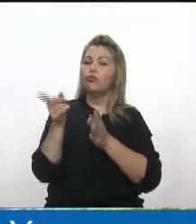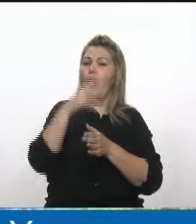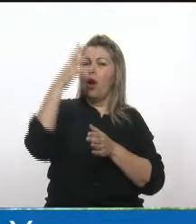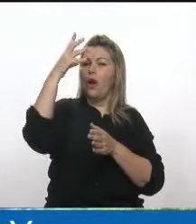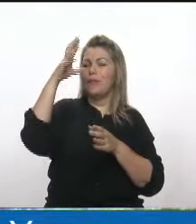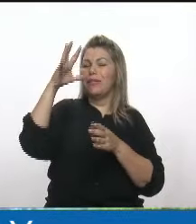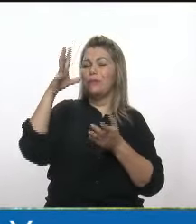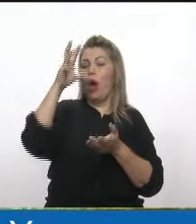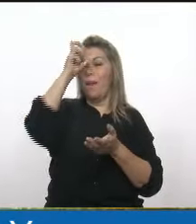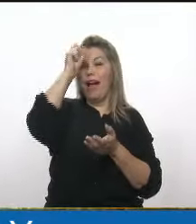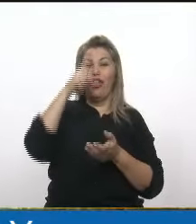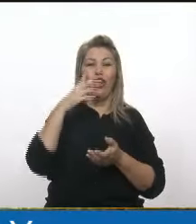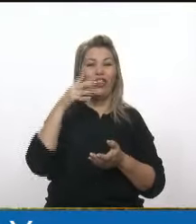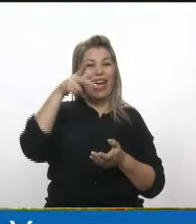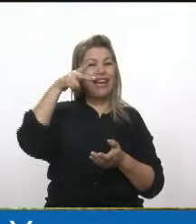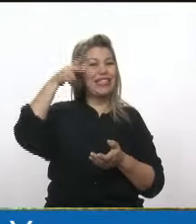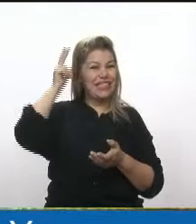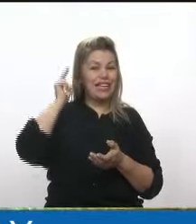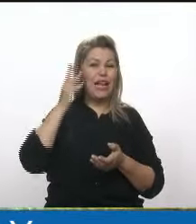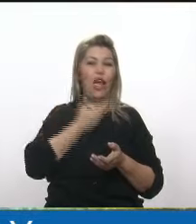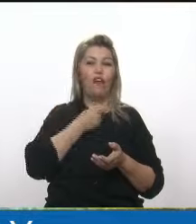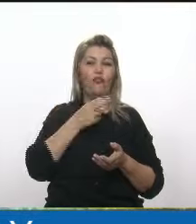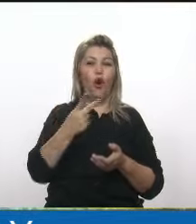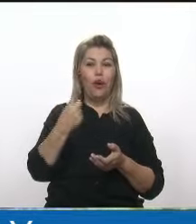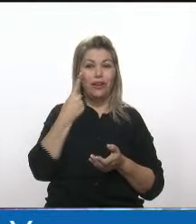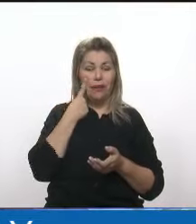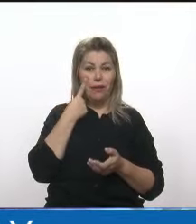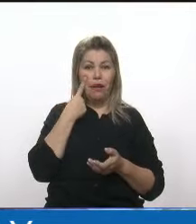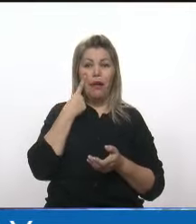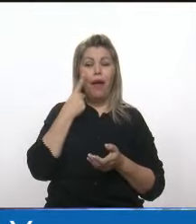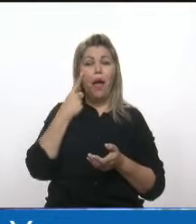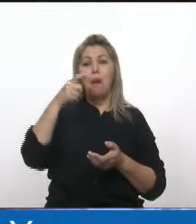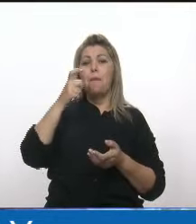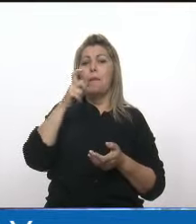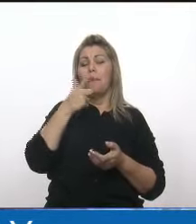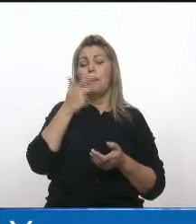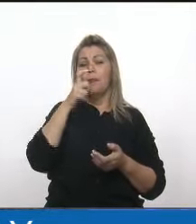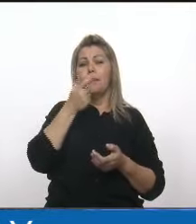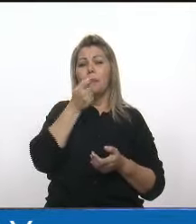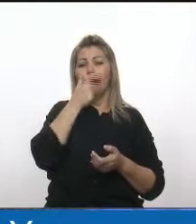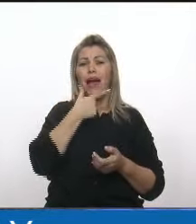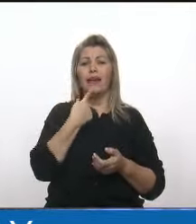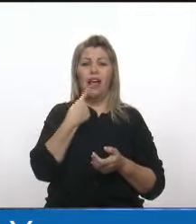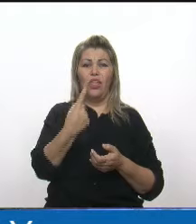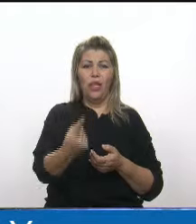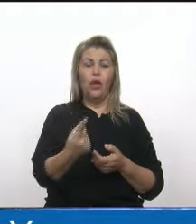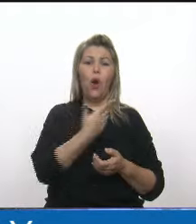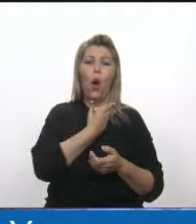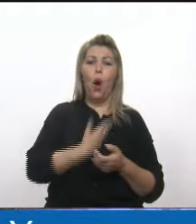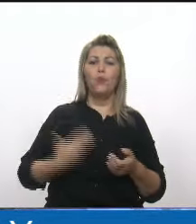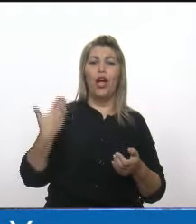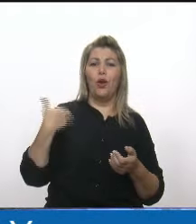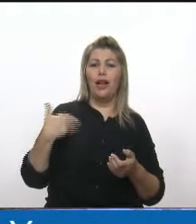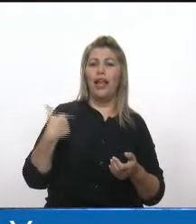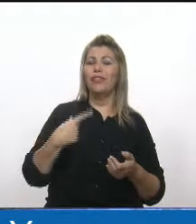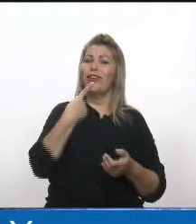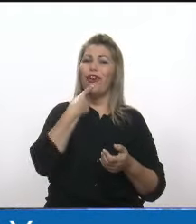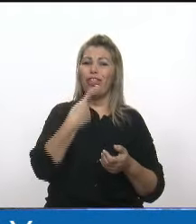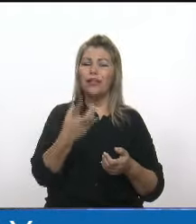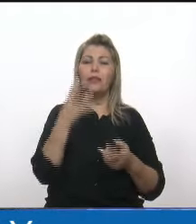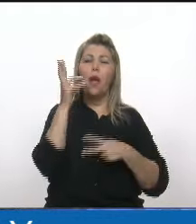lo siguiente paso a leer el gobierno argentino entiende oportuno recordar su posición en favor de una solución de dos estados conviviendo